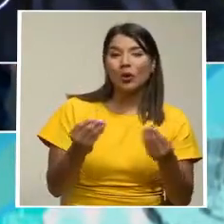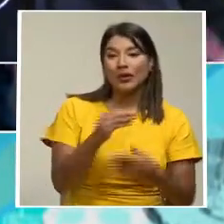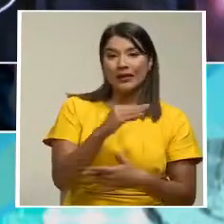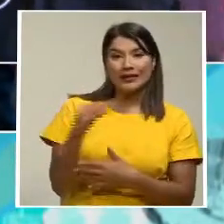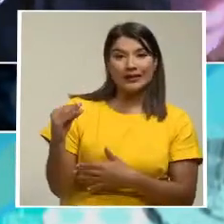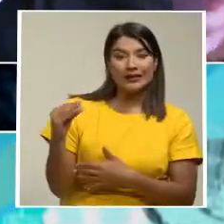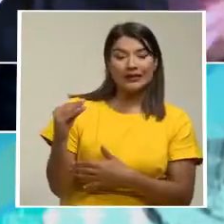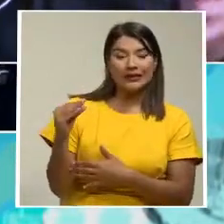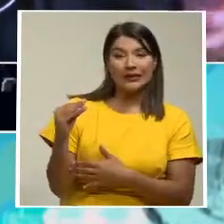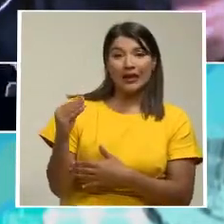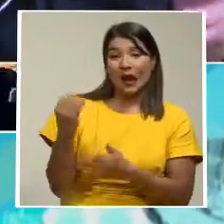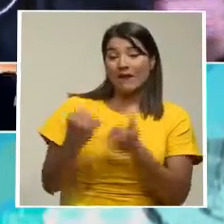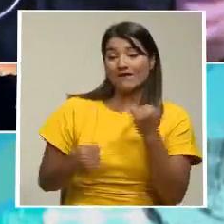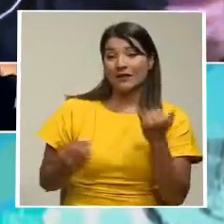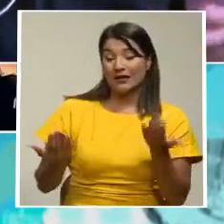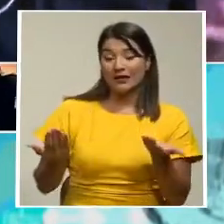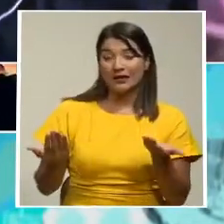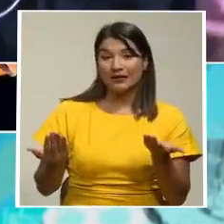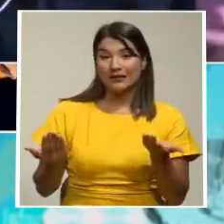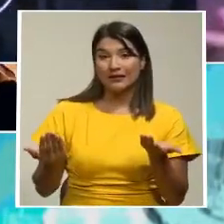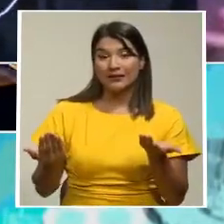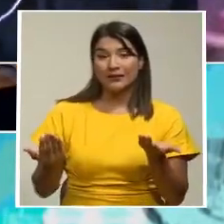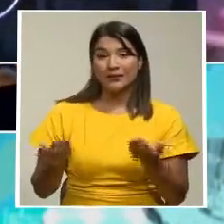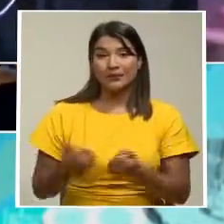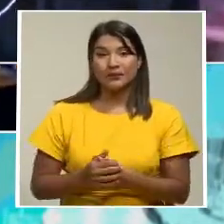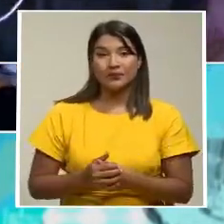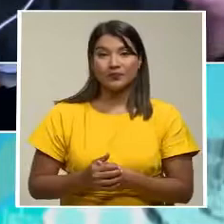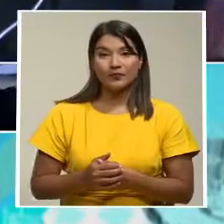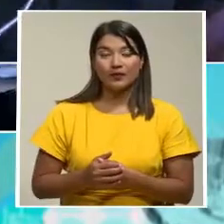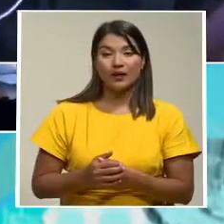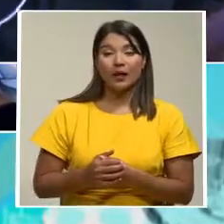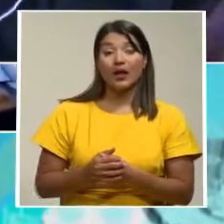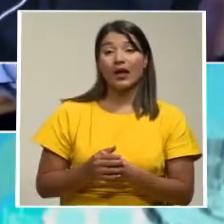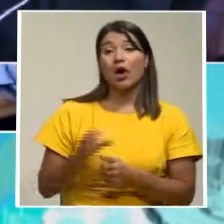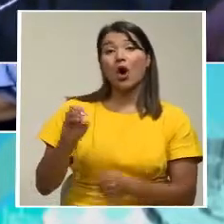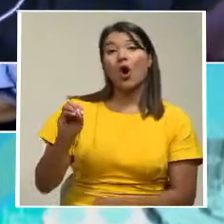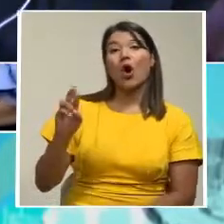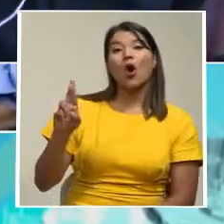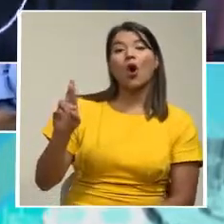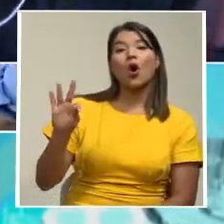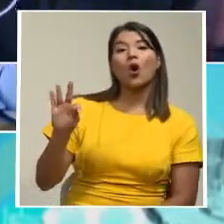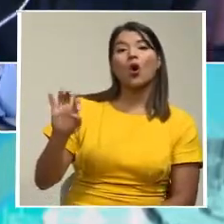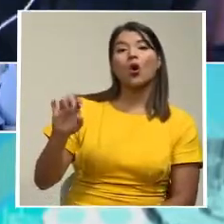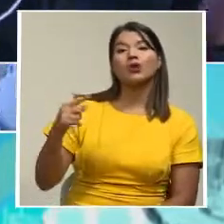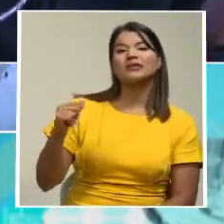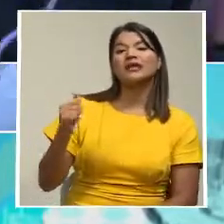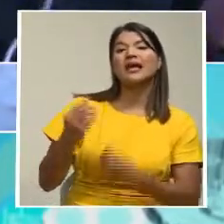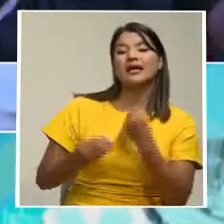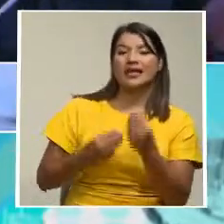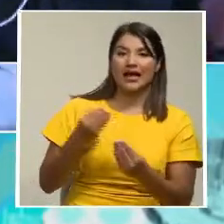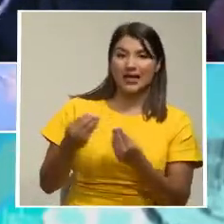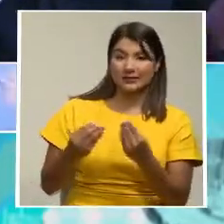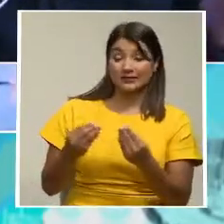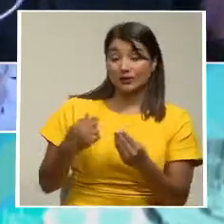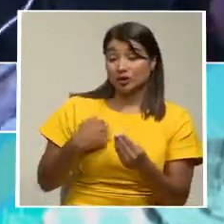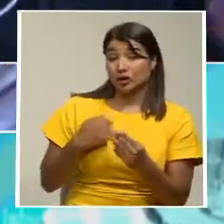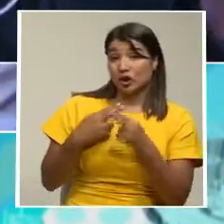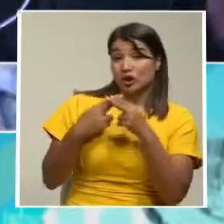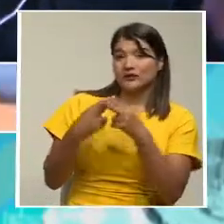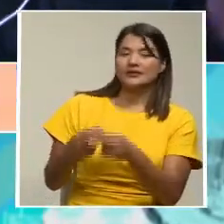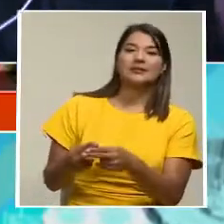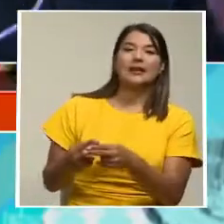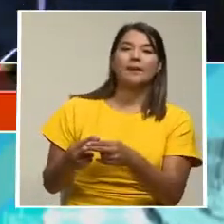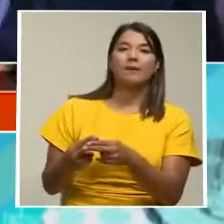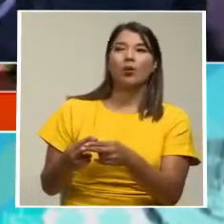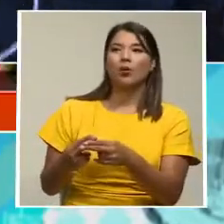y que al final de cuentas lo que hace Ortega demuestra un poco lo que yo llamaría